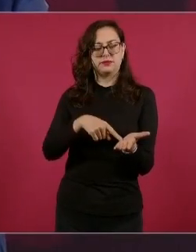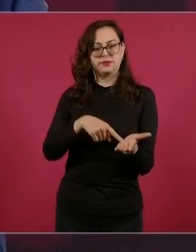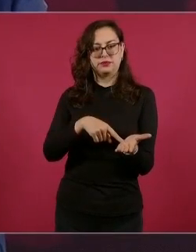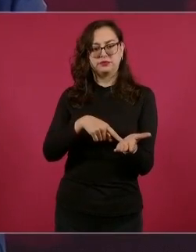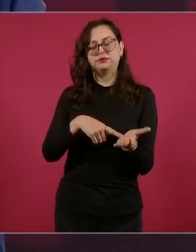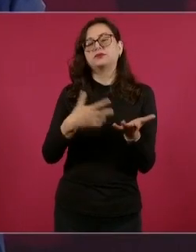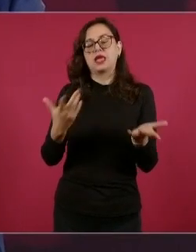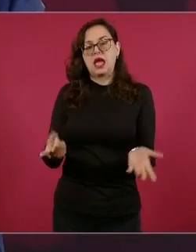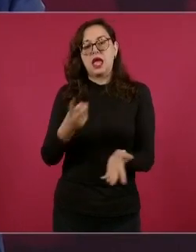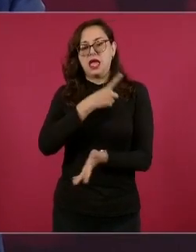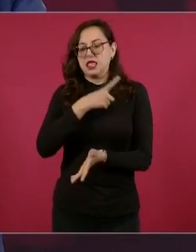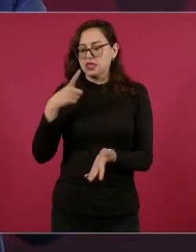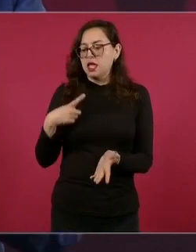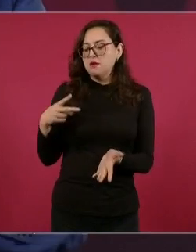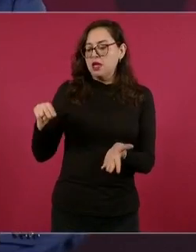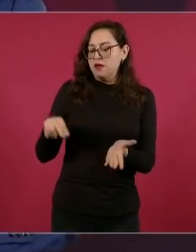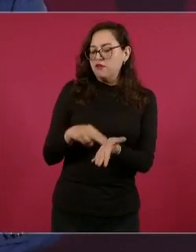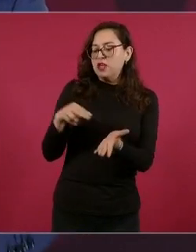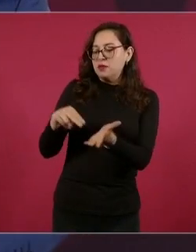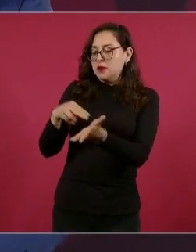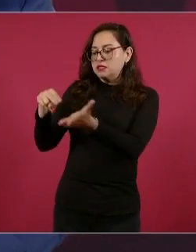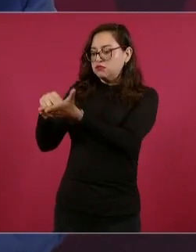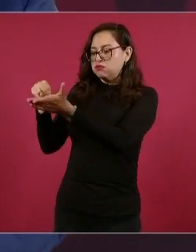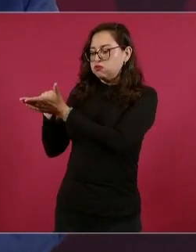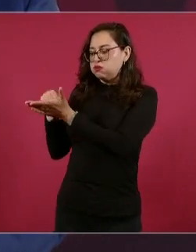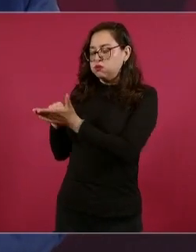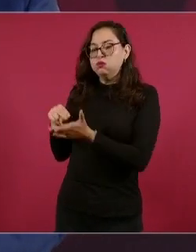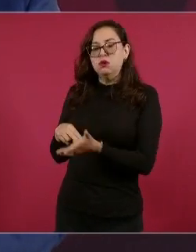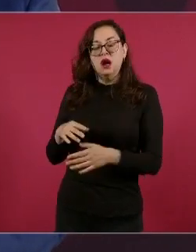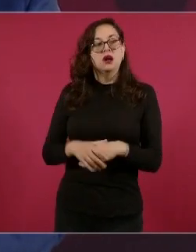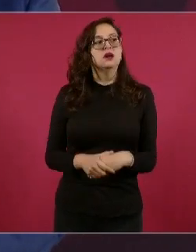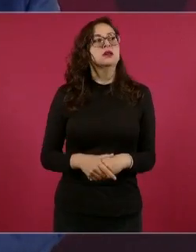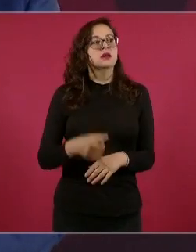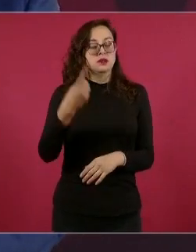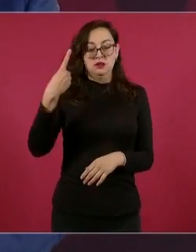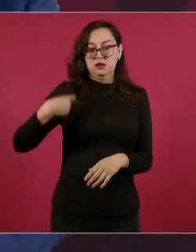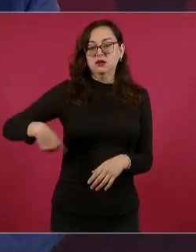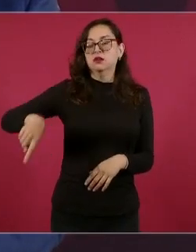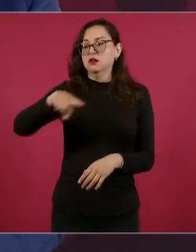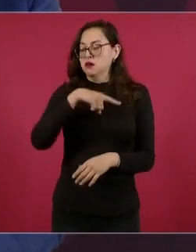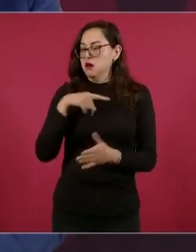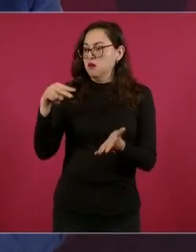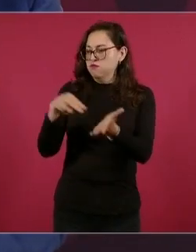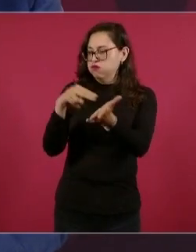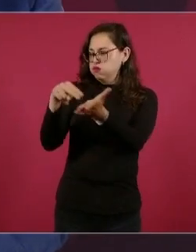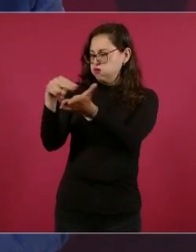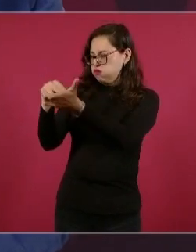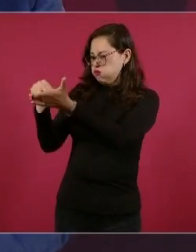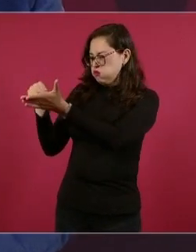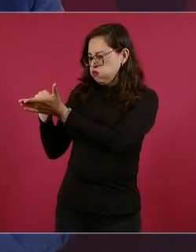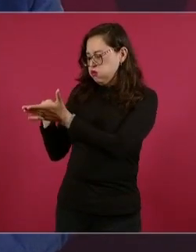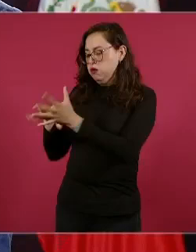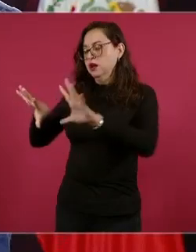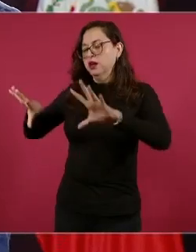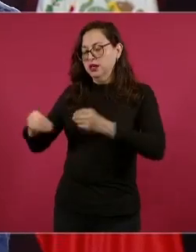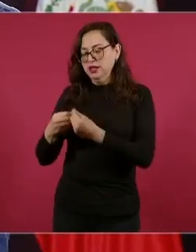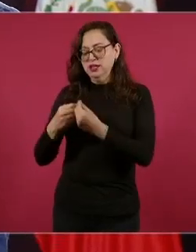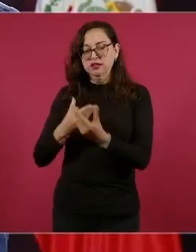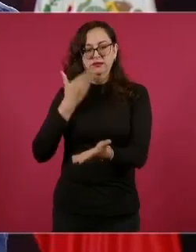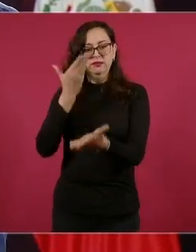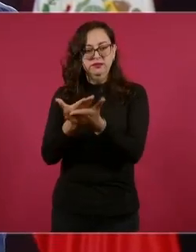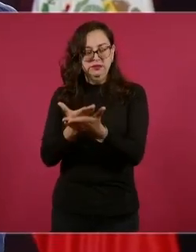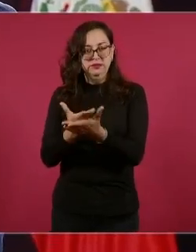reunir una cantidad de firmas. Reunimos como 3 millones de firmas